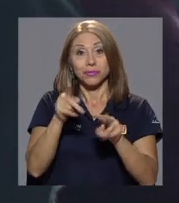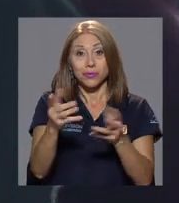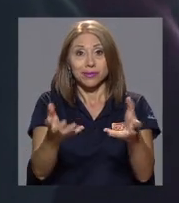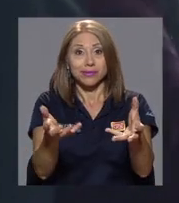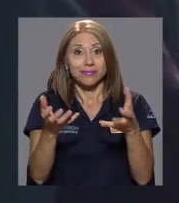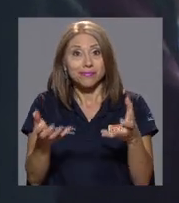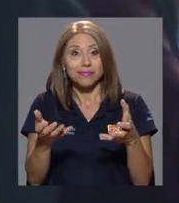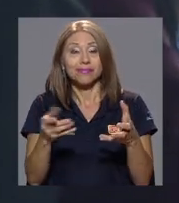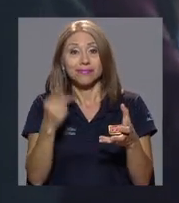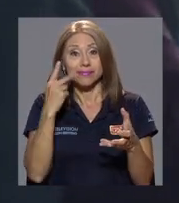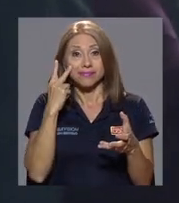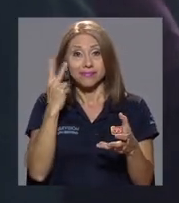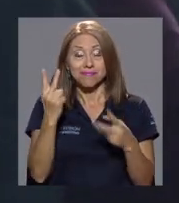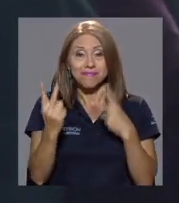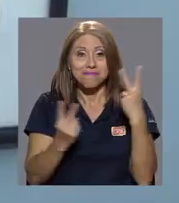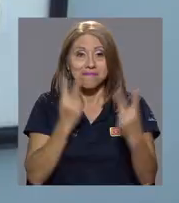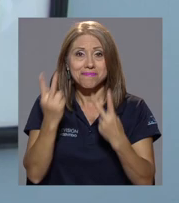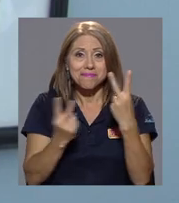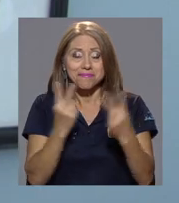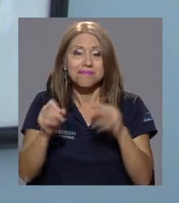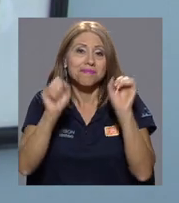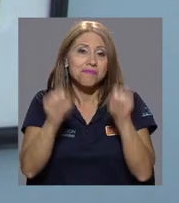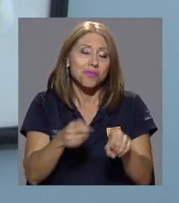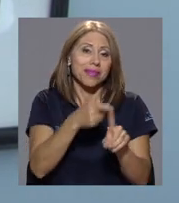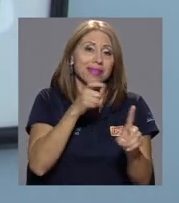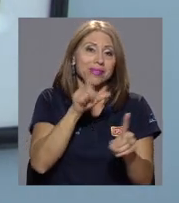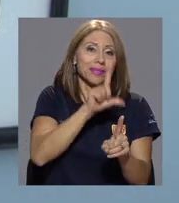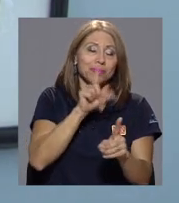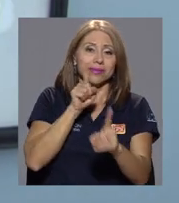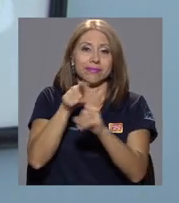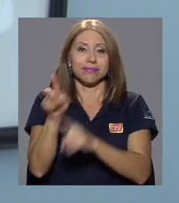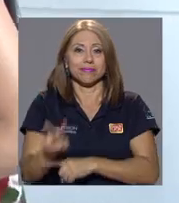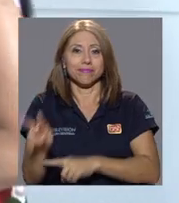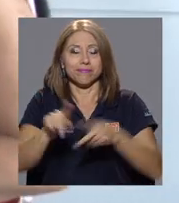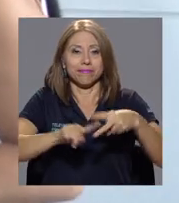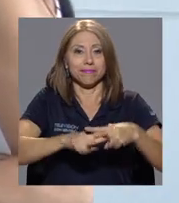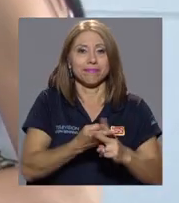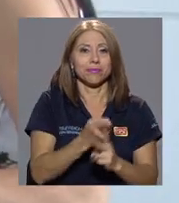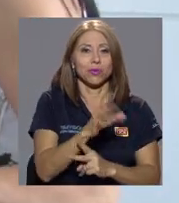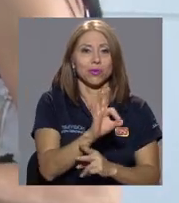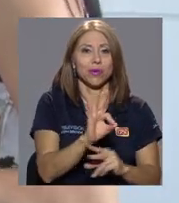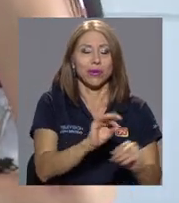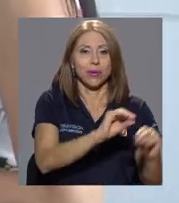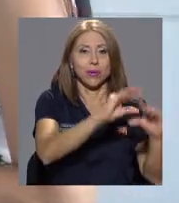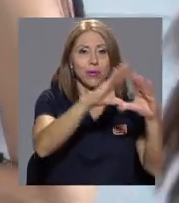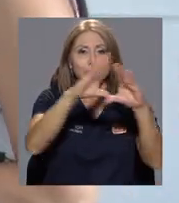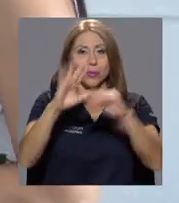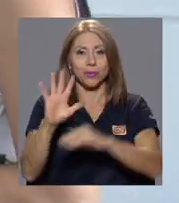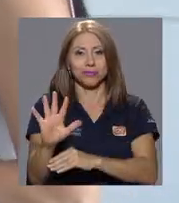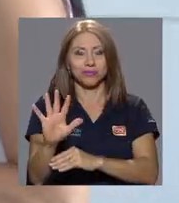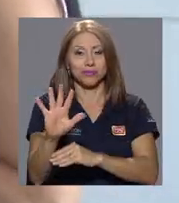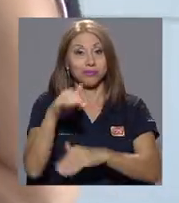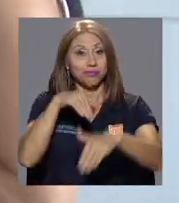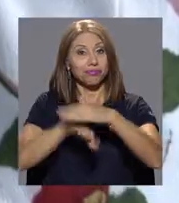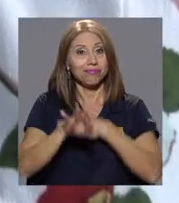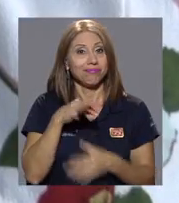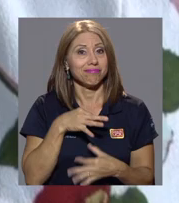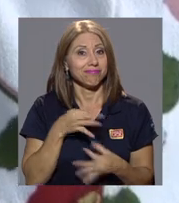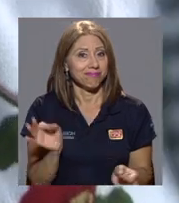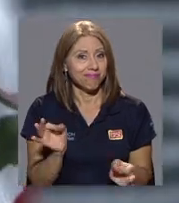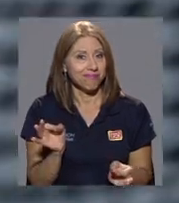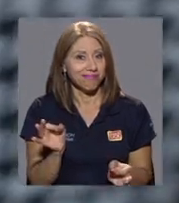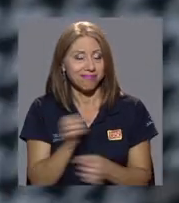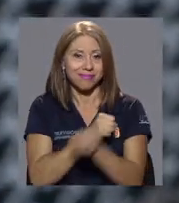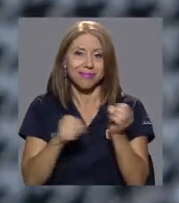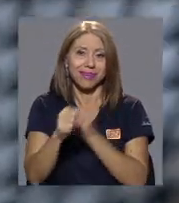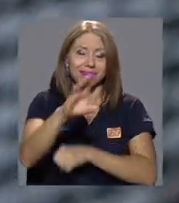usted desea visitar esta exposición, puede hacerlo de lunes a viernes de 9 de la mañana a 5 de la tarde. La entrada es gratuita.